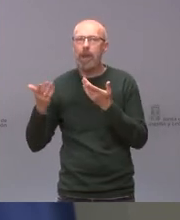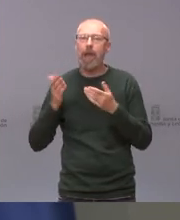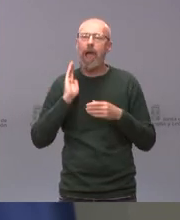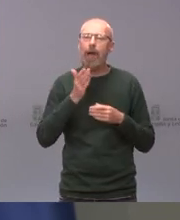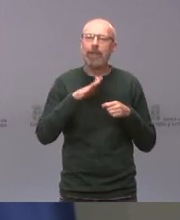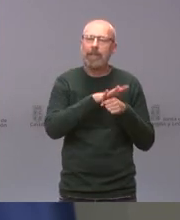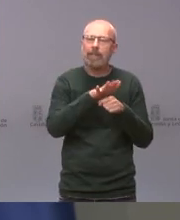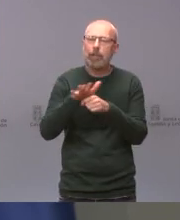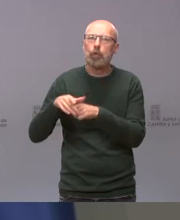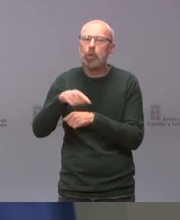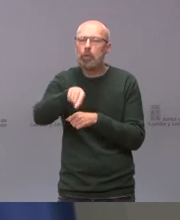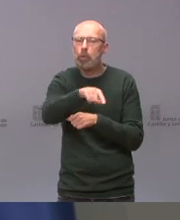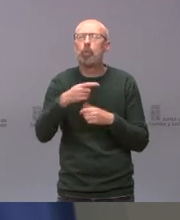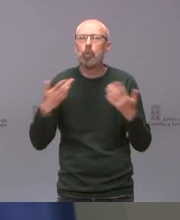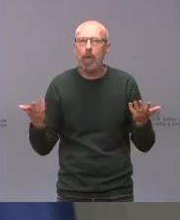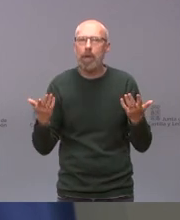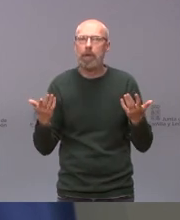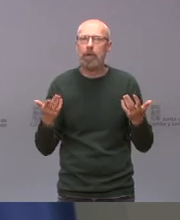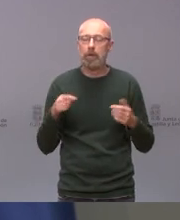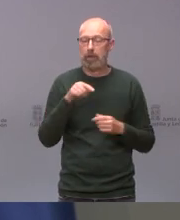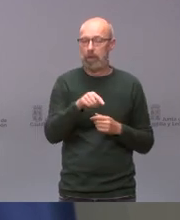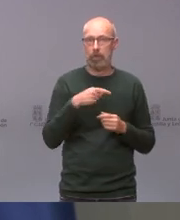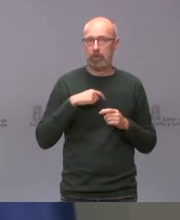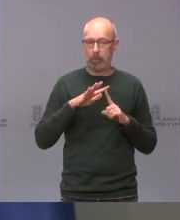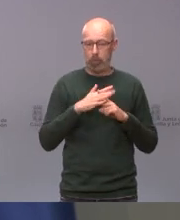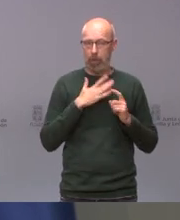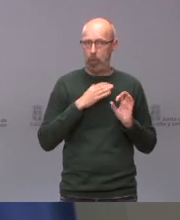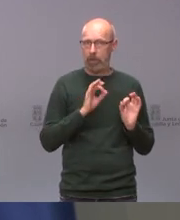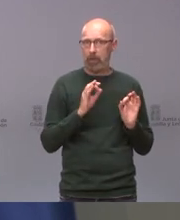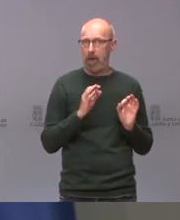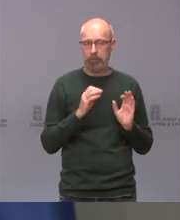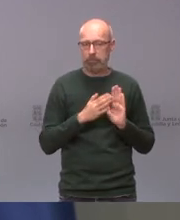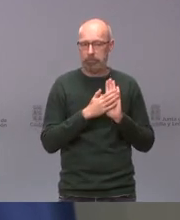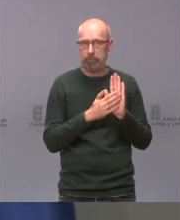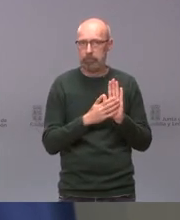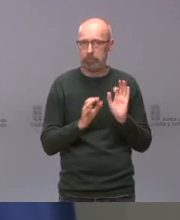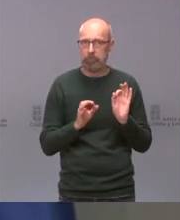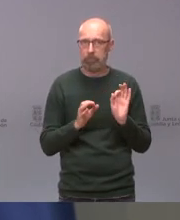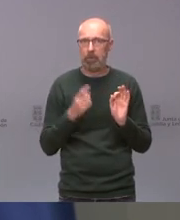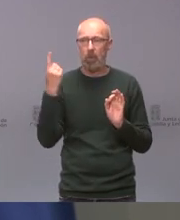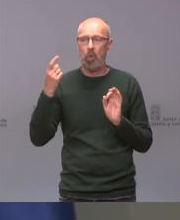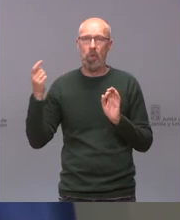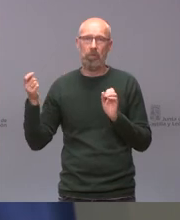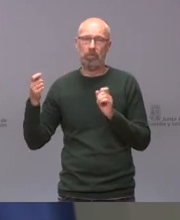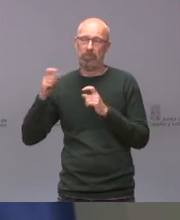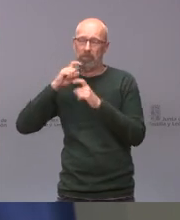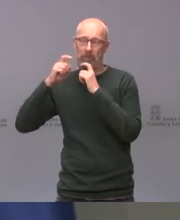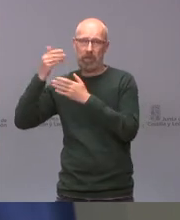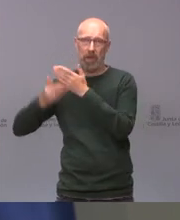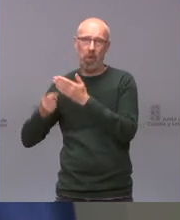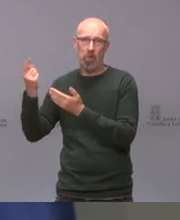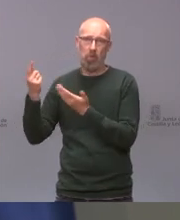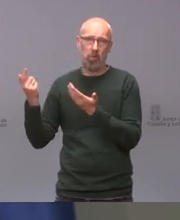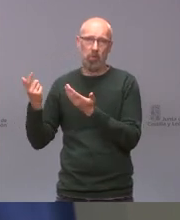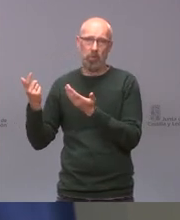y ahí nos coloca, insisto, nos coloca un medio respetable y poco sospechoso de ser